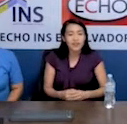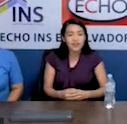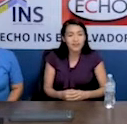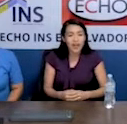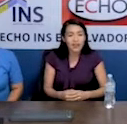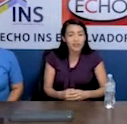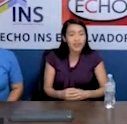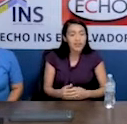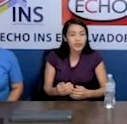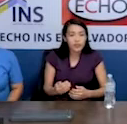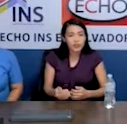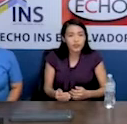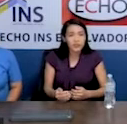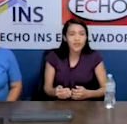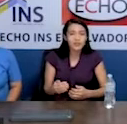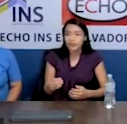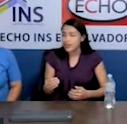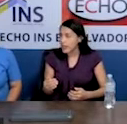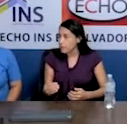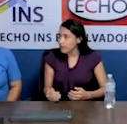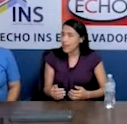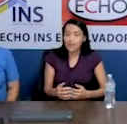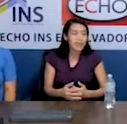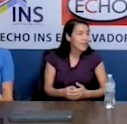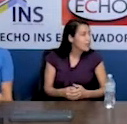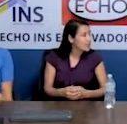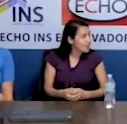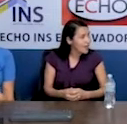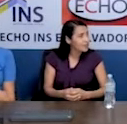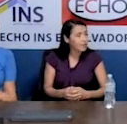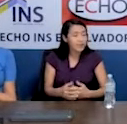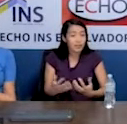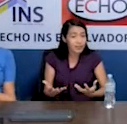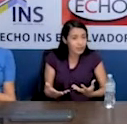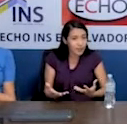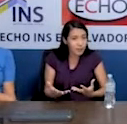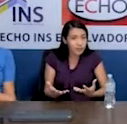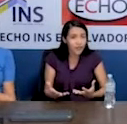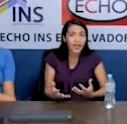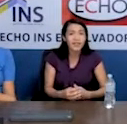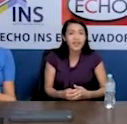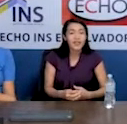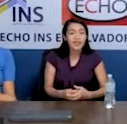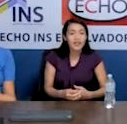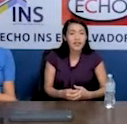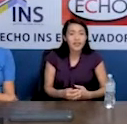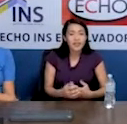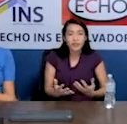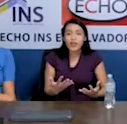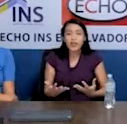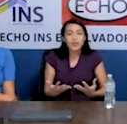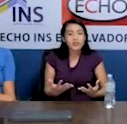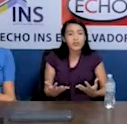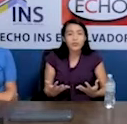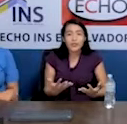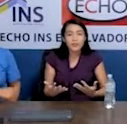que van a desafiar nuestro conocimiento, nuestra capacidad de manejo de estrés, nuestra capacidad emocional,